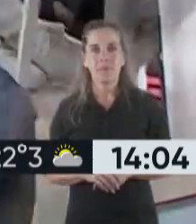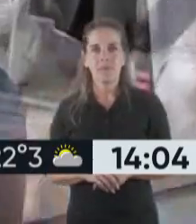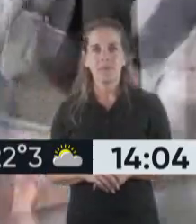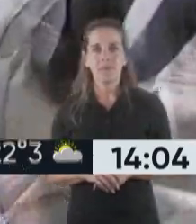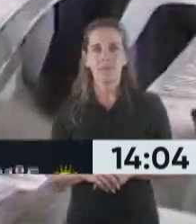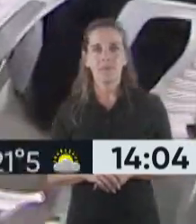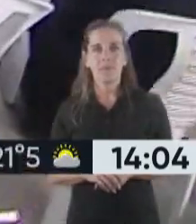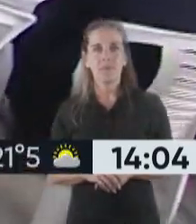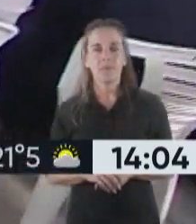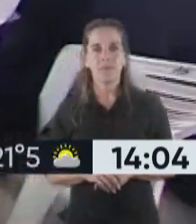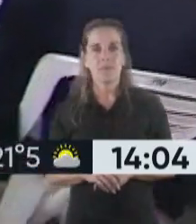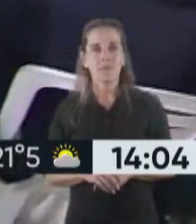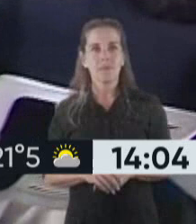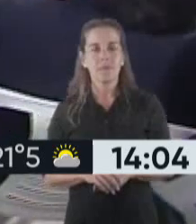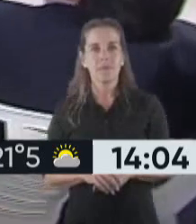Ya